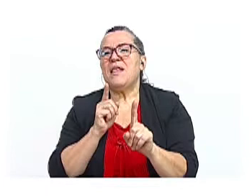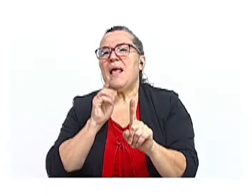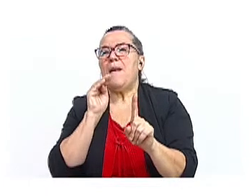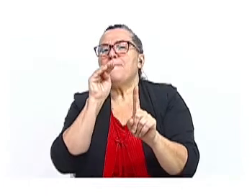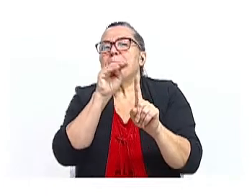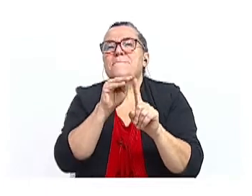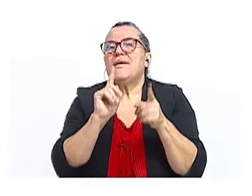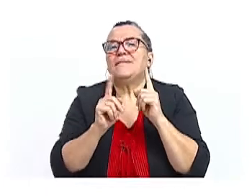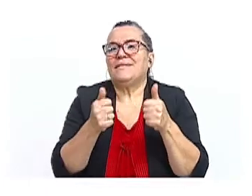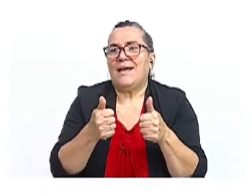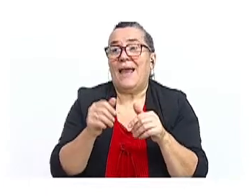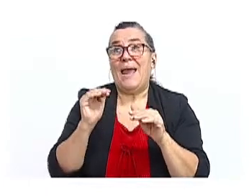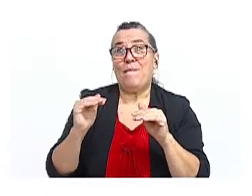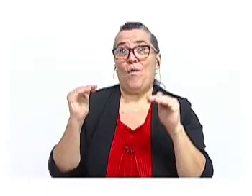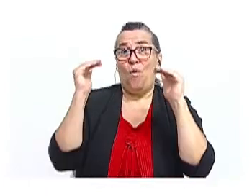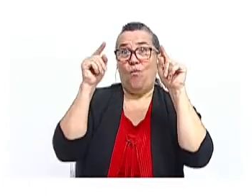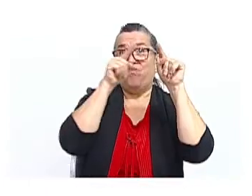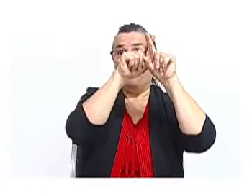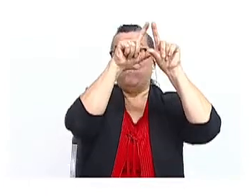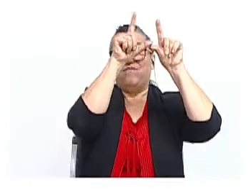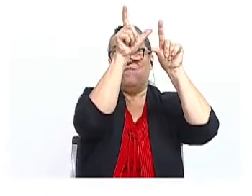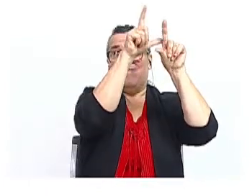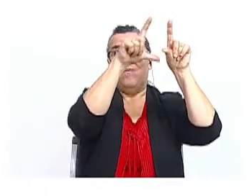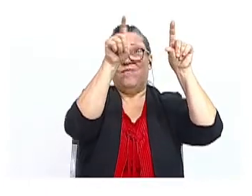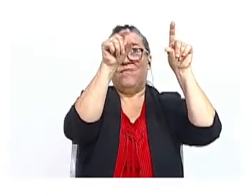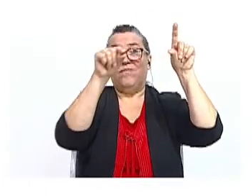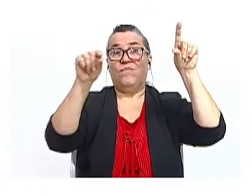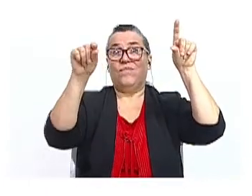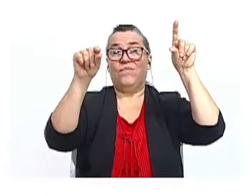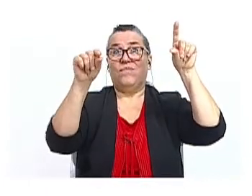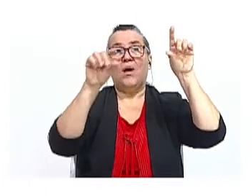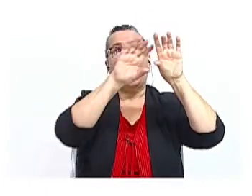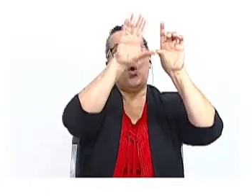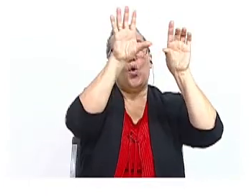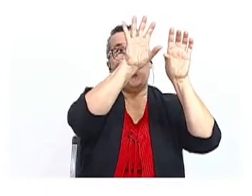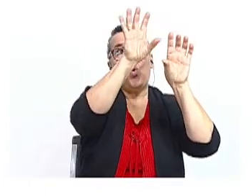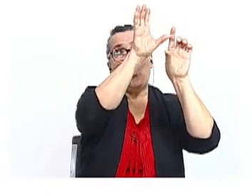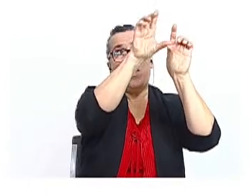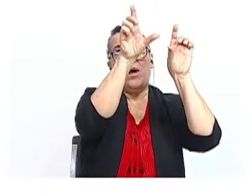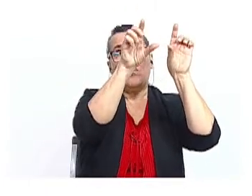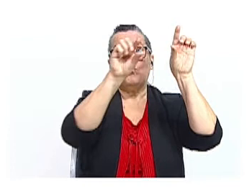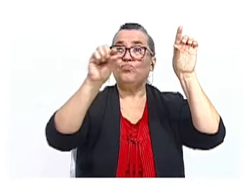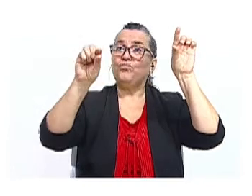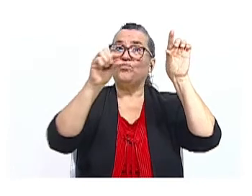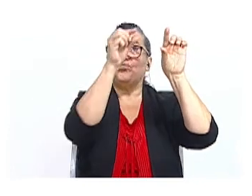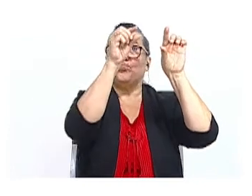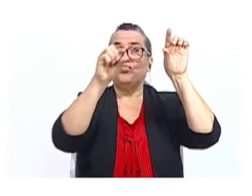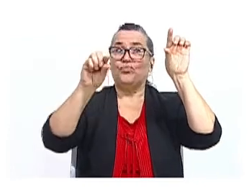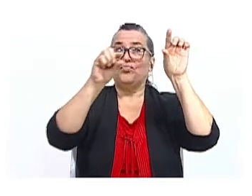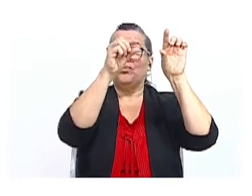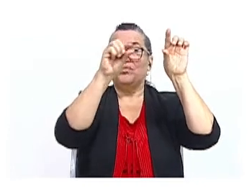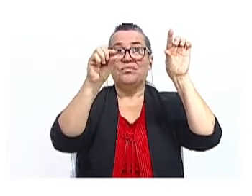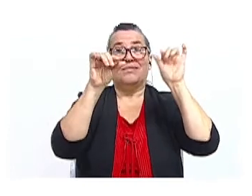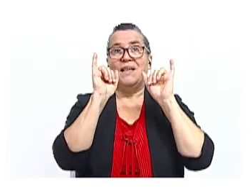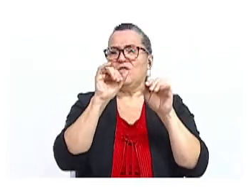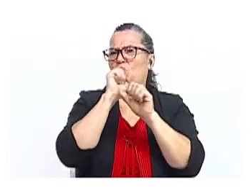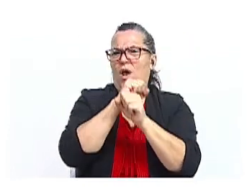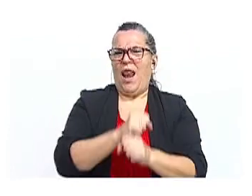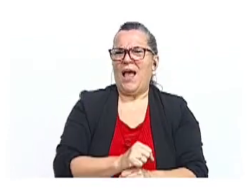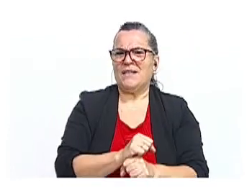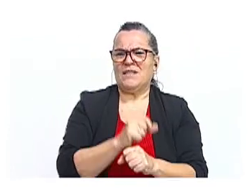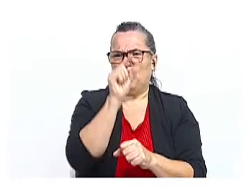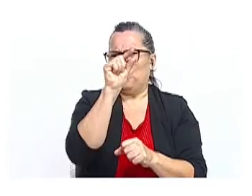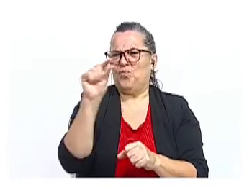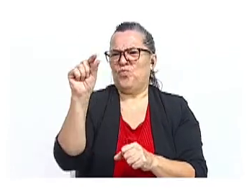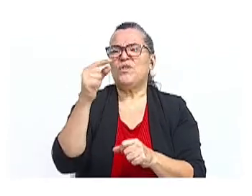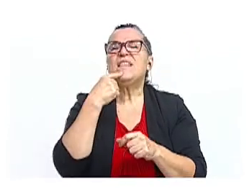la parte superior vemos el bocadillo clásico, la nubecita con su delta o rabillo. Recuerden que el rabillo indica